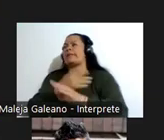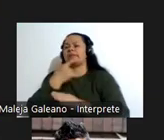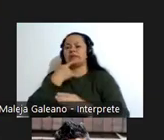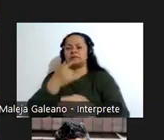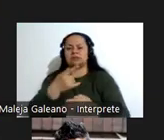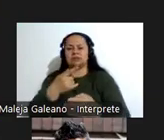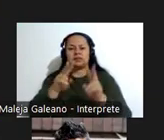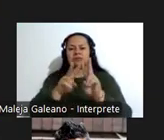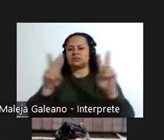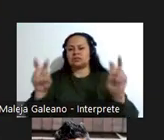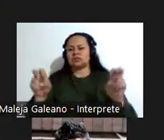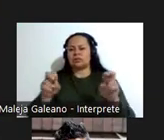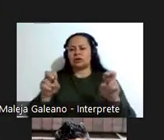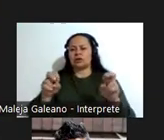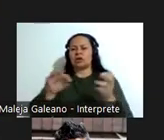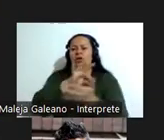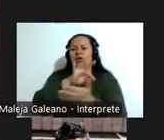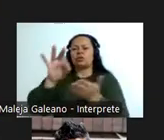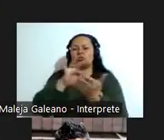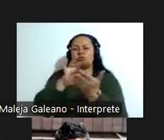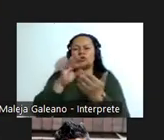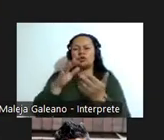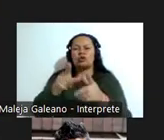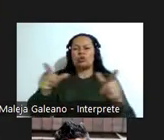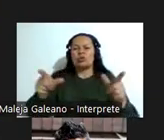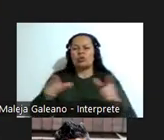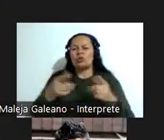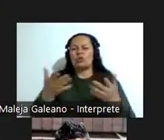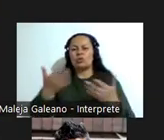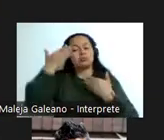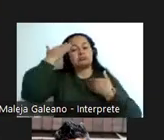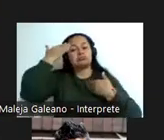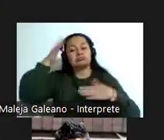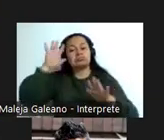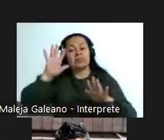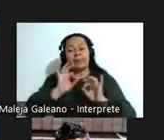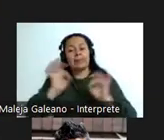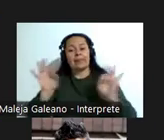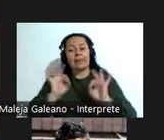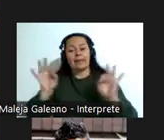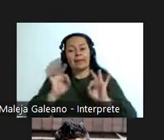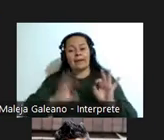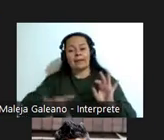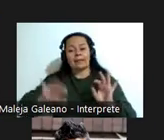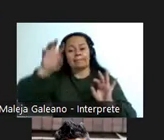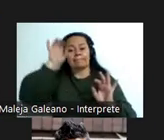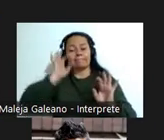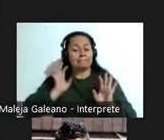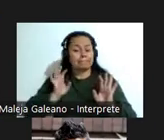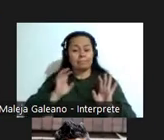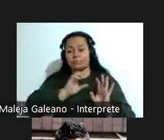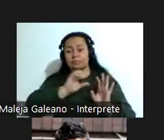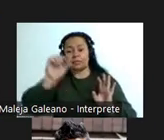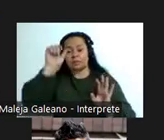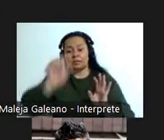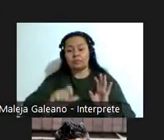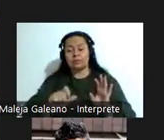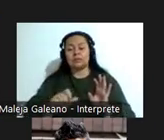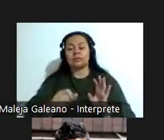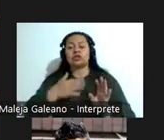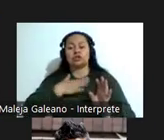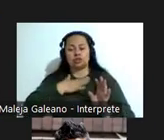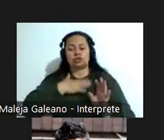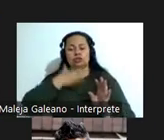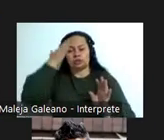de un lugar situado sobre el cáncer cuando yo nunca he tenido cáncer? Me decían otras personas, cuando yo sí había